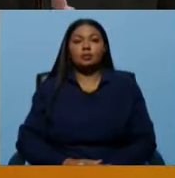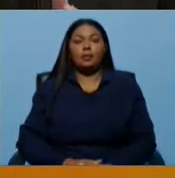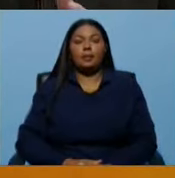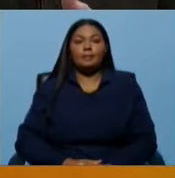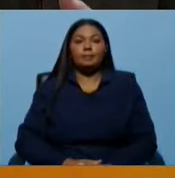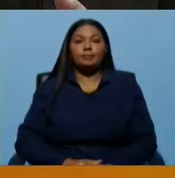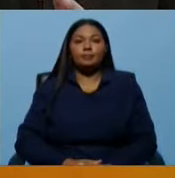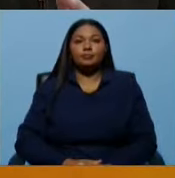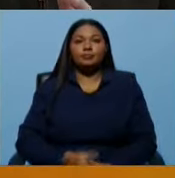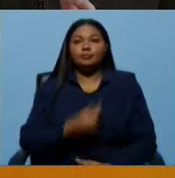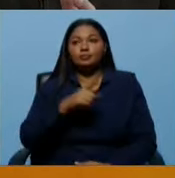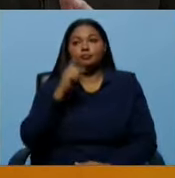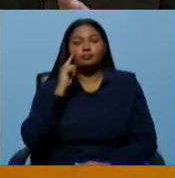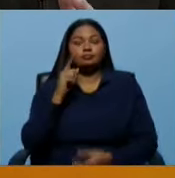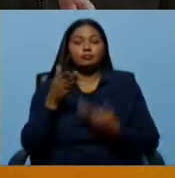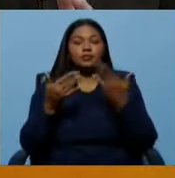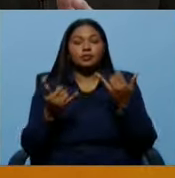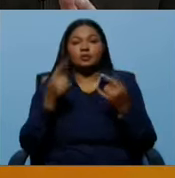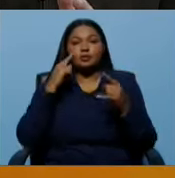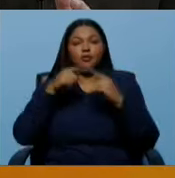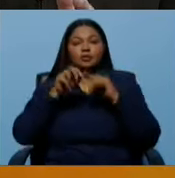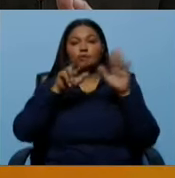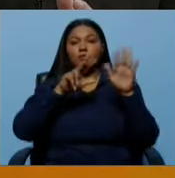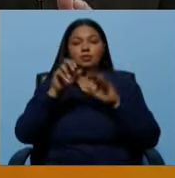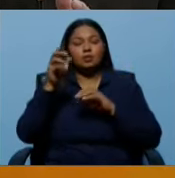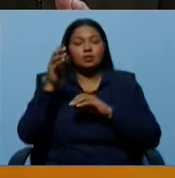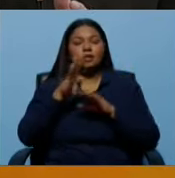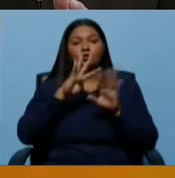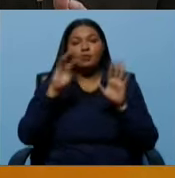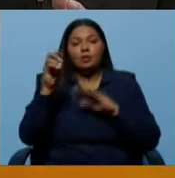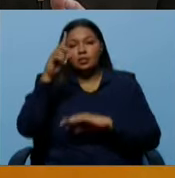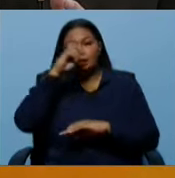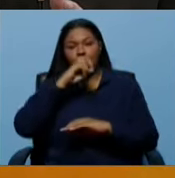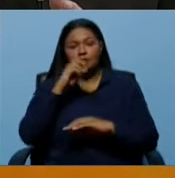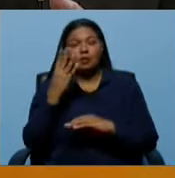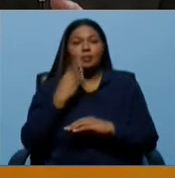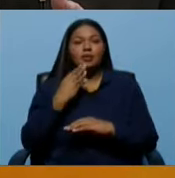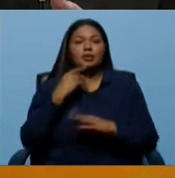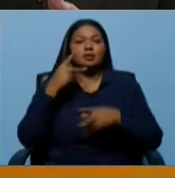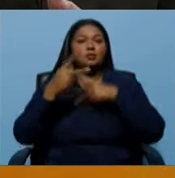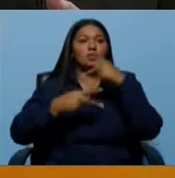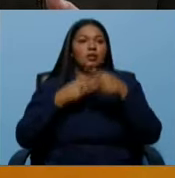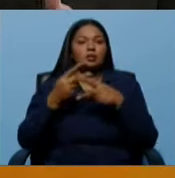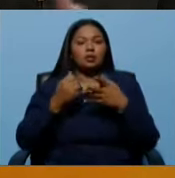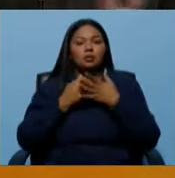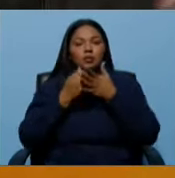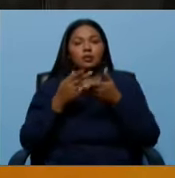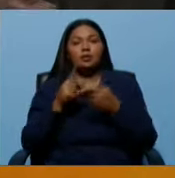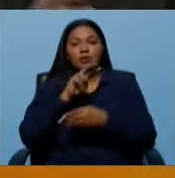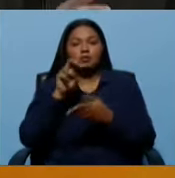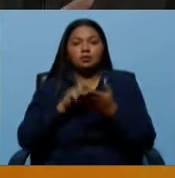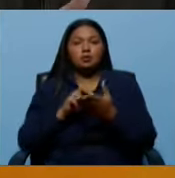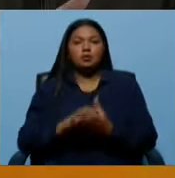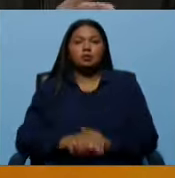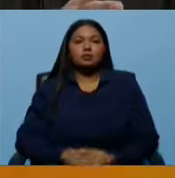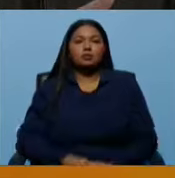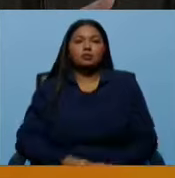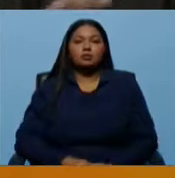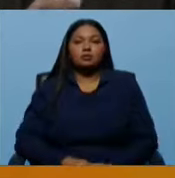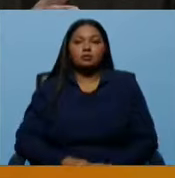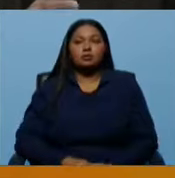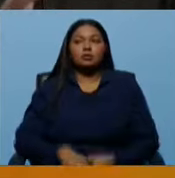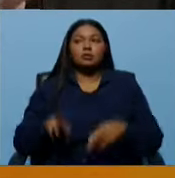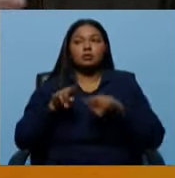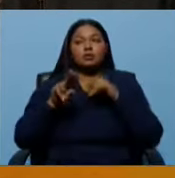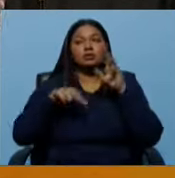personas que tienen la mayor edad, que tienen 80, 90 años desde el punto de vista de su experiencia política, de su aporte a la nación, a los niños,